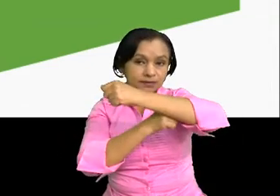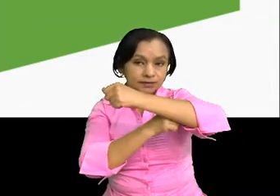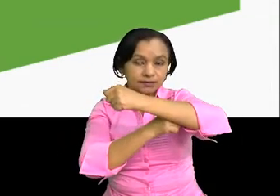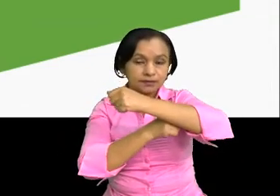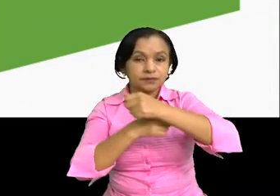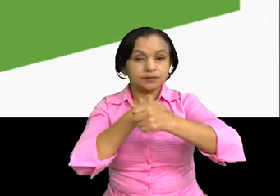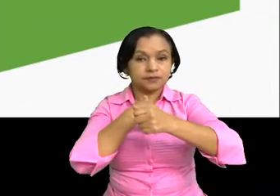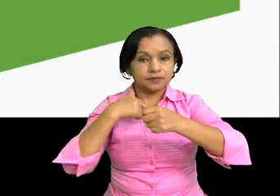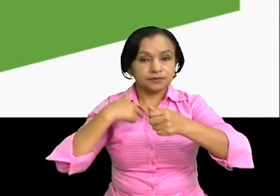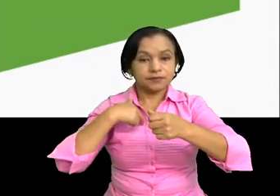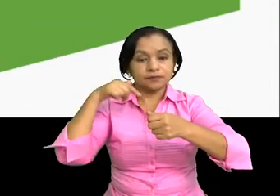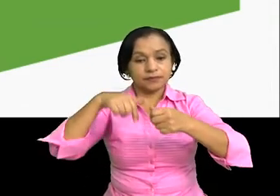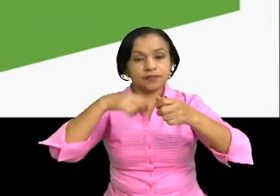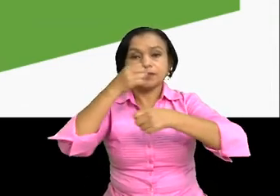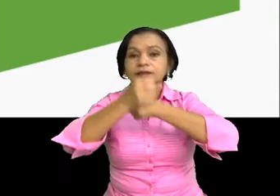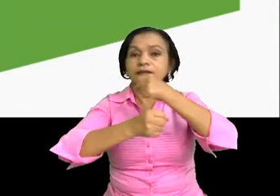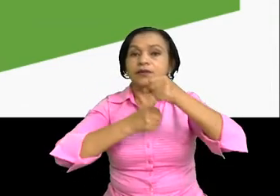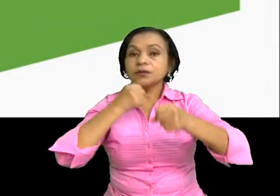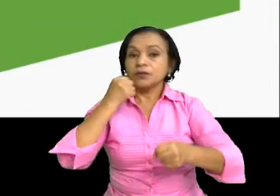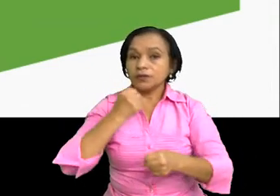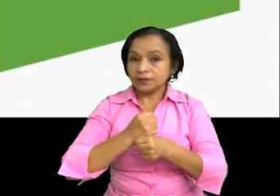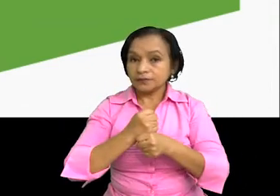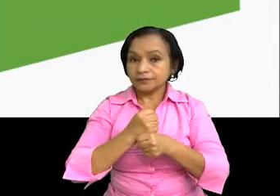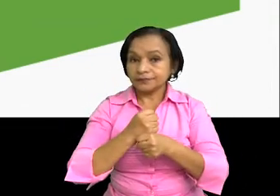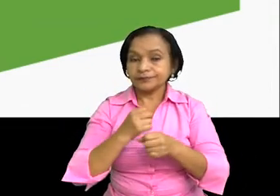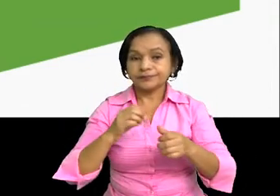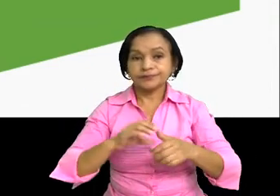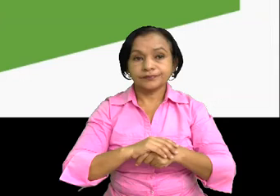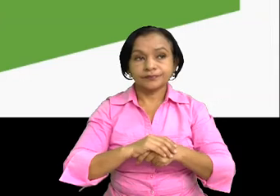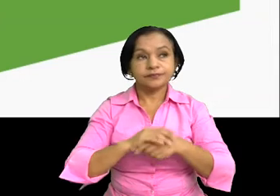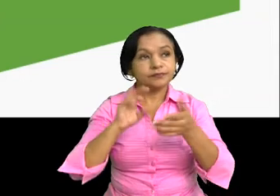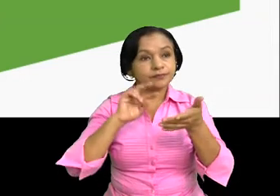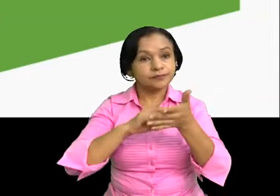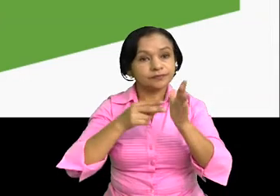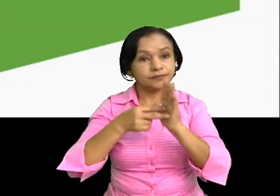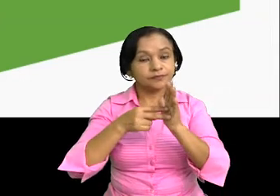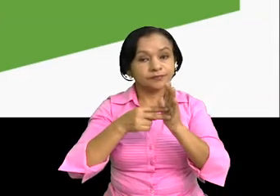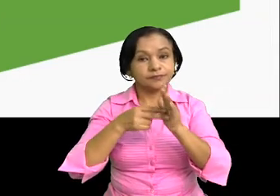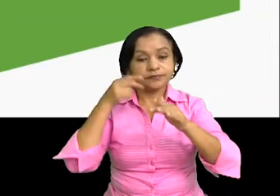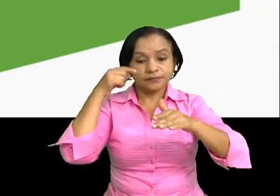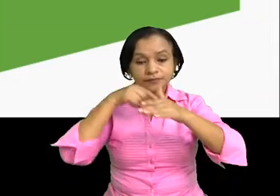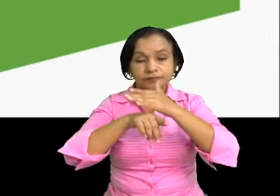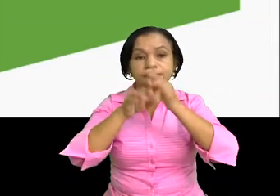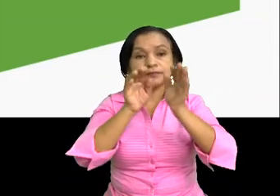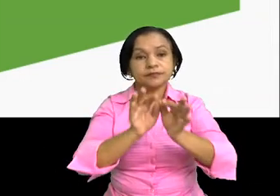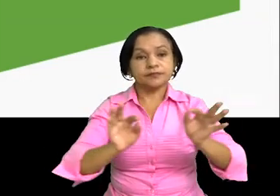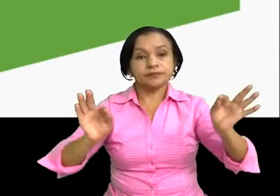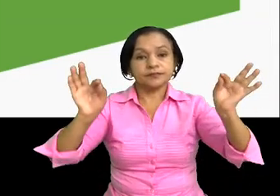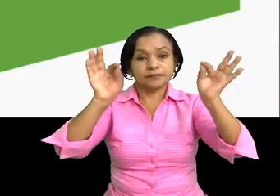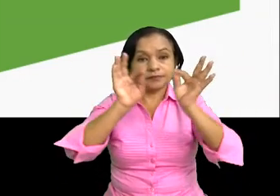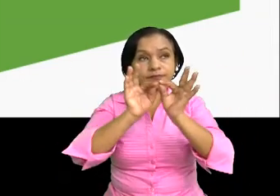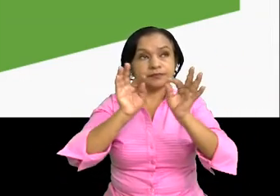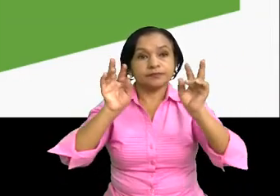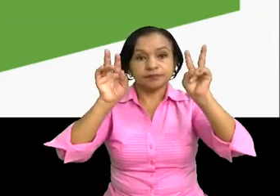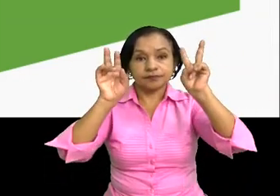que hemos priorizado para este año, y significa también una meta muy importante en este